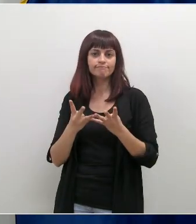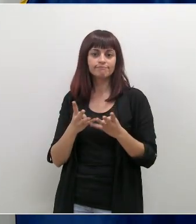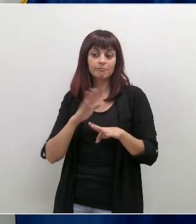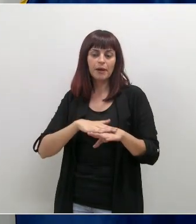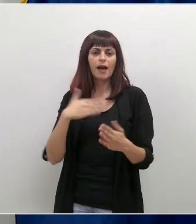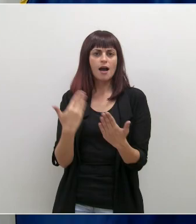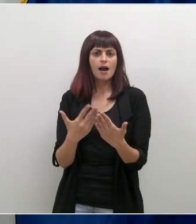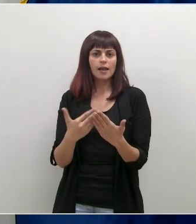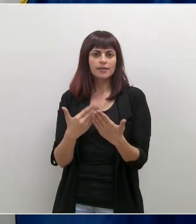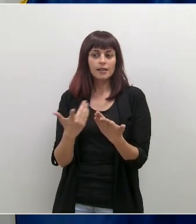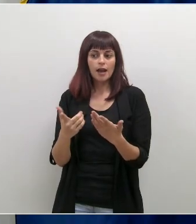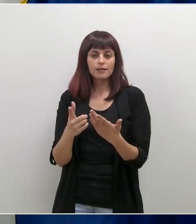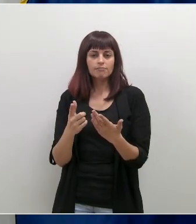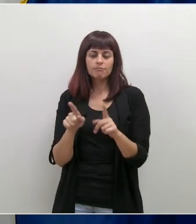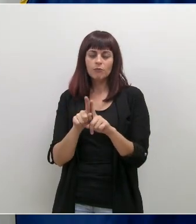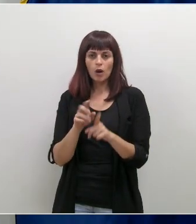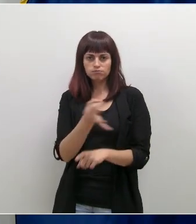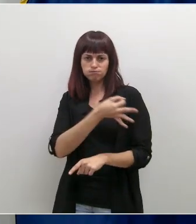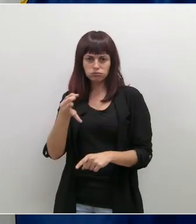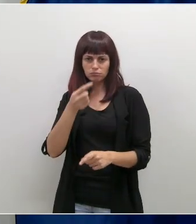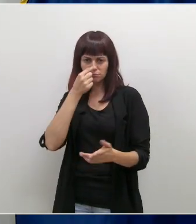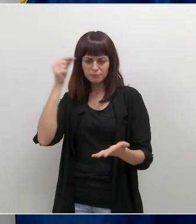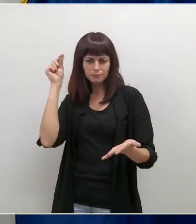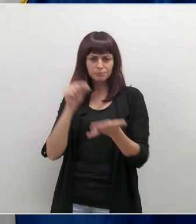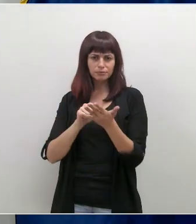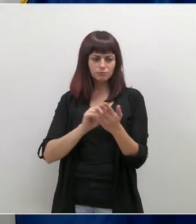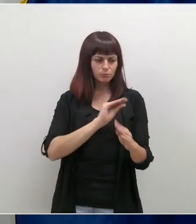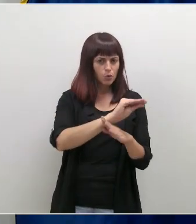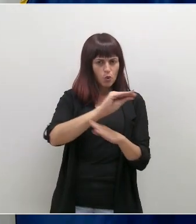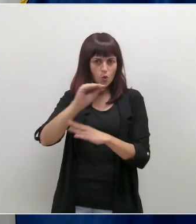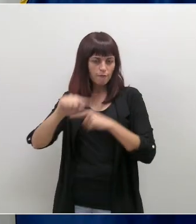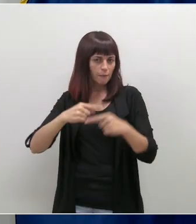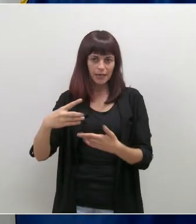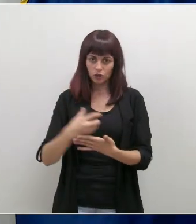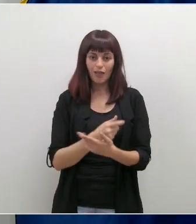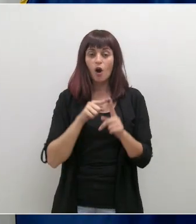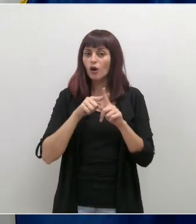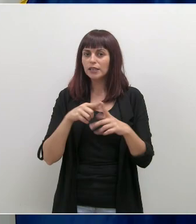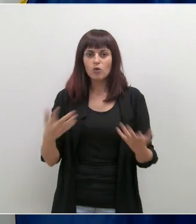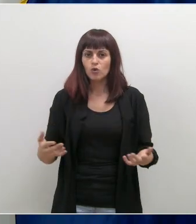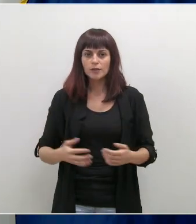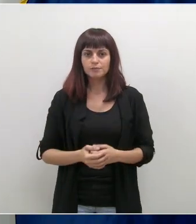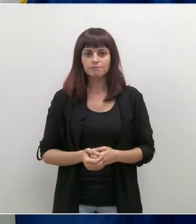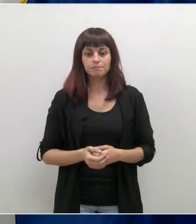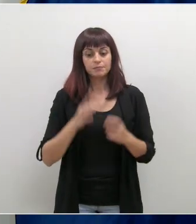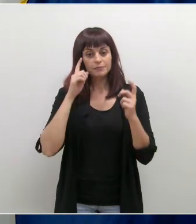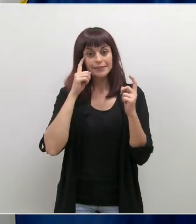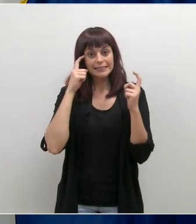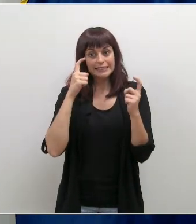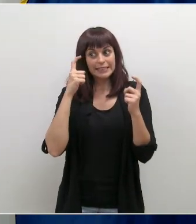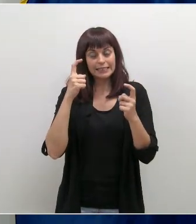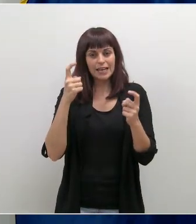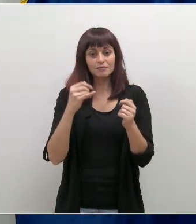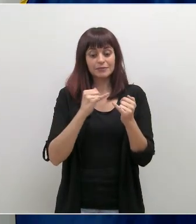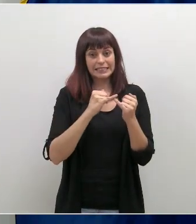de garantizar que llegue de la forma más efectiva y más rápida posible a todas las familias. El objetivo, como digo, es tratar de conseguir que